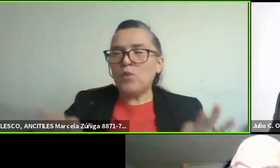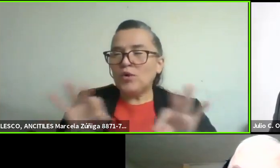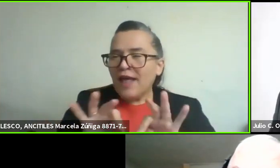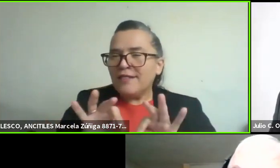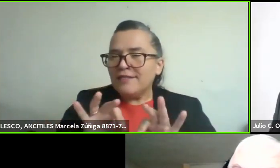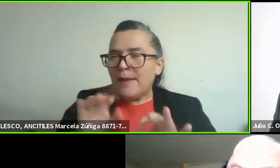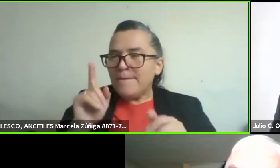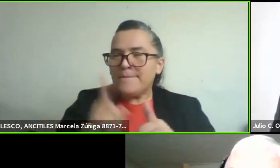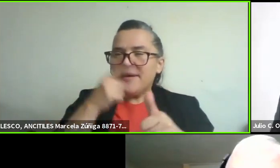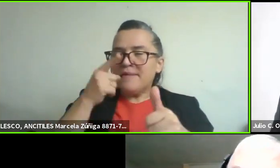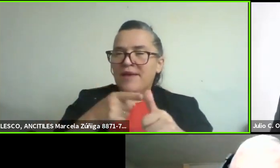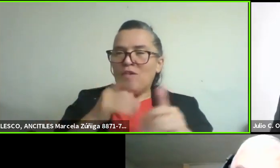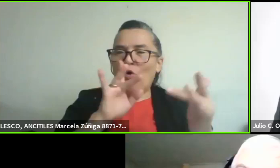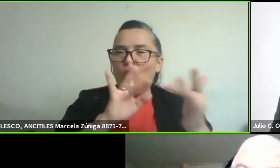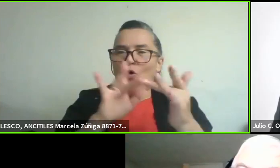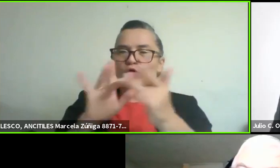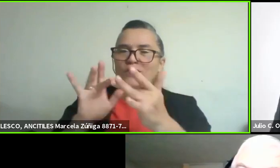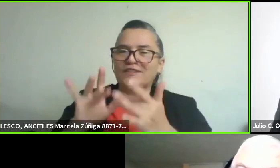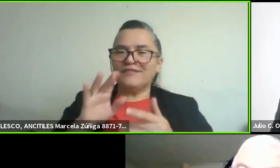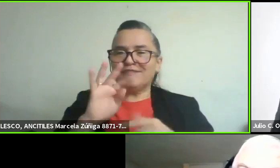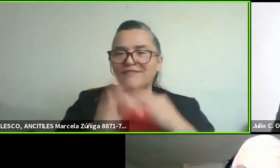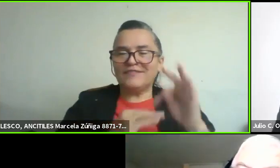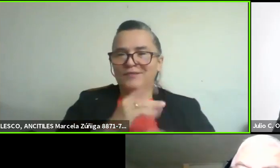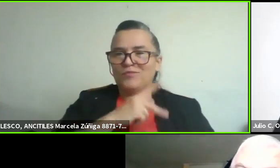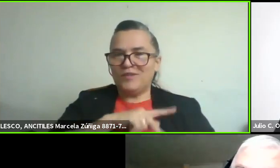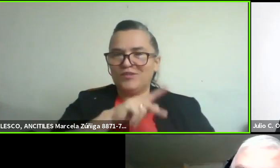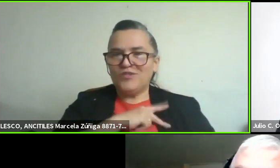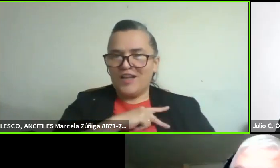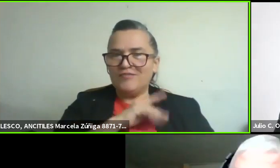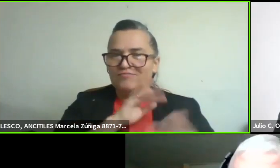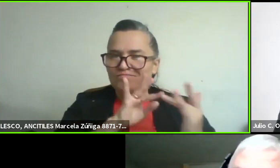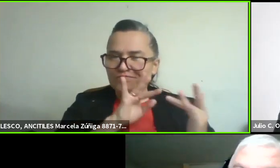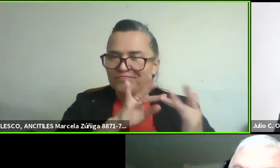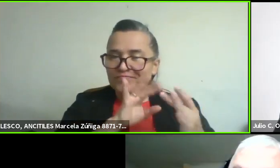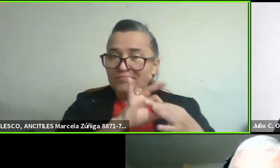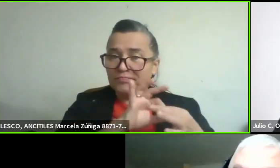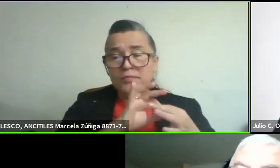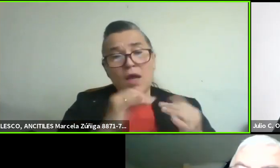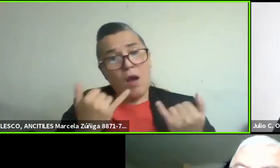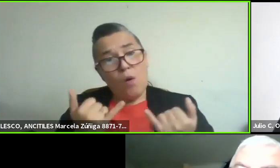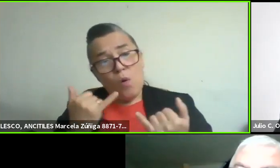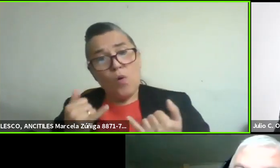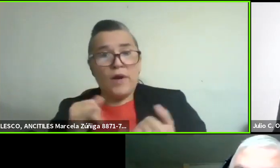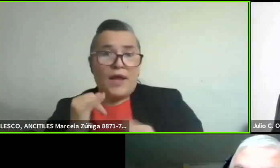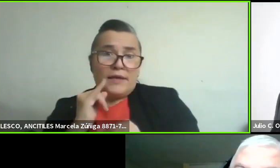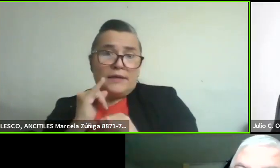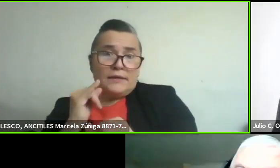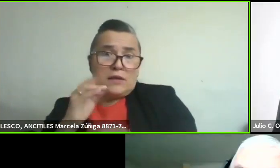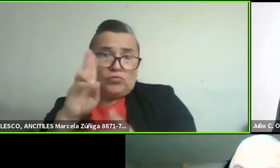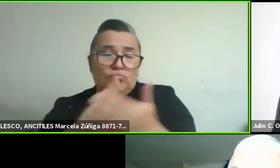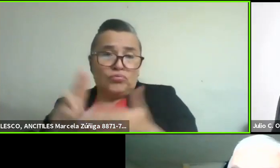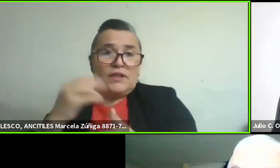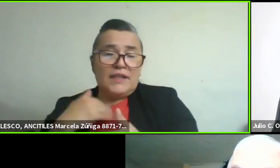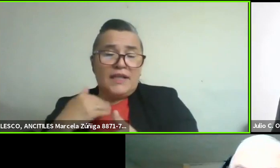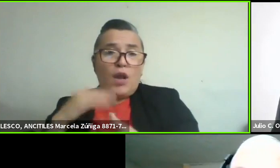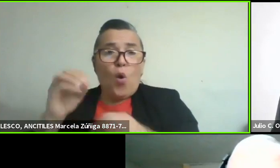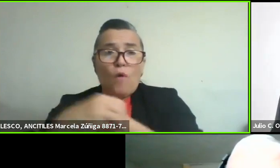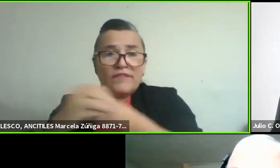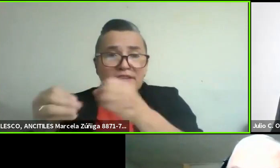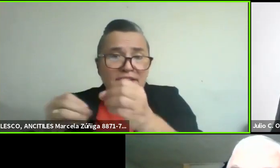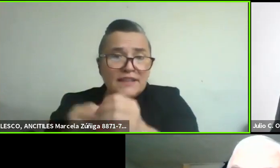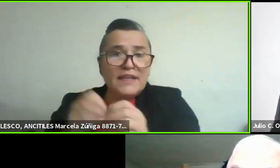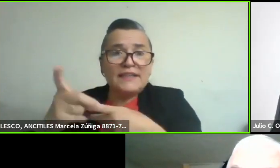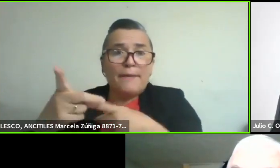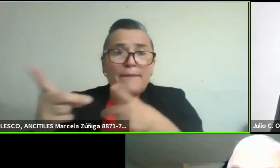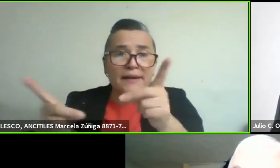ahora bien las instituciones universitarias tienen oficinas departamentos programas de cooperación externa en la